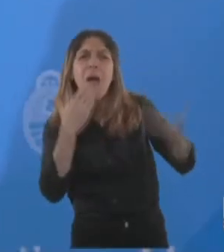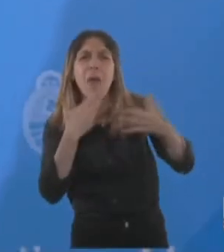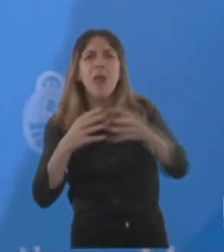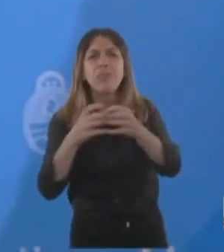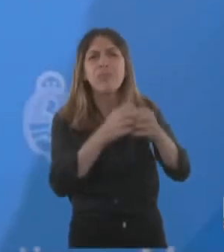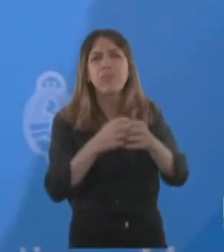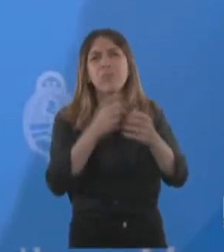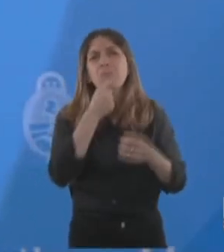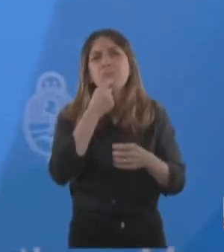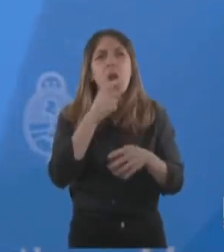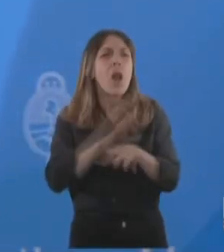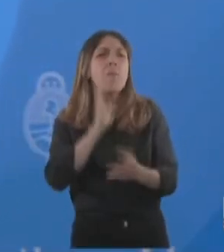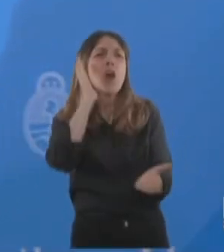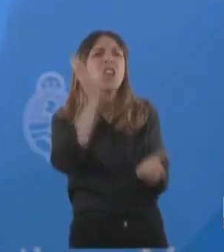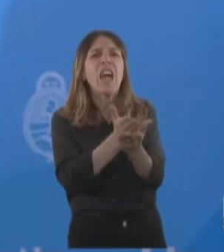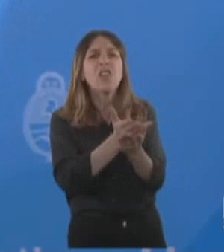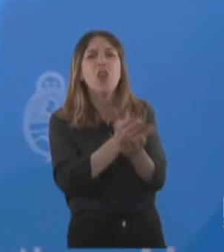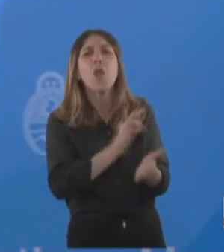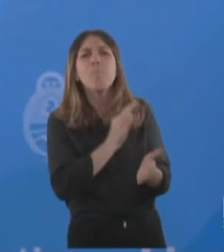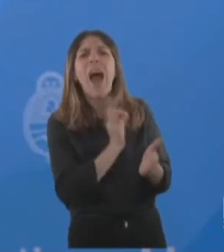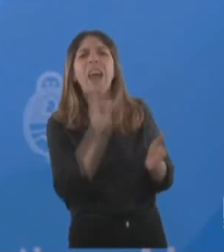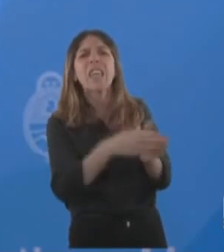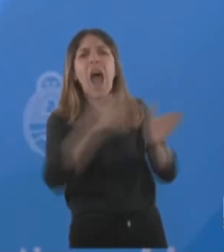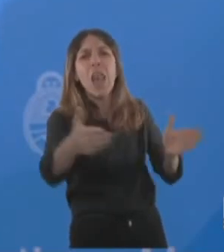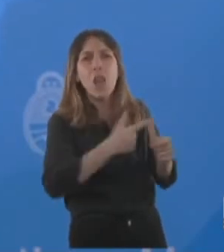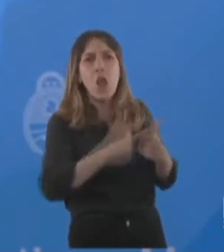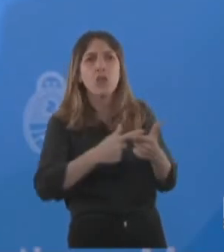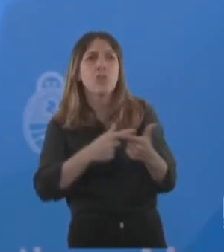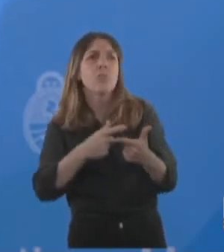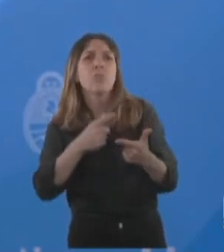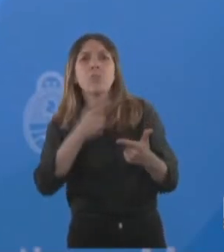con aumentos de pena, bajas de imputabilidad, soluciones